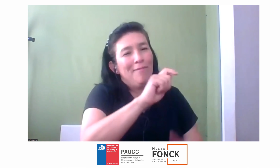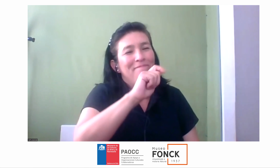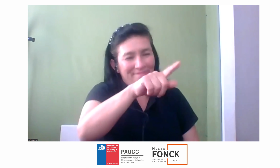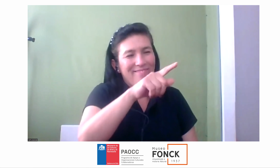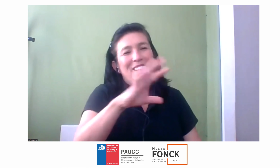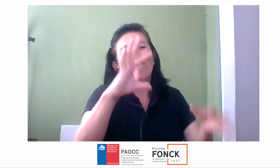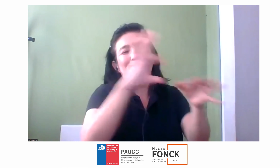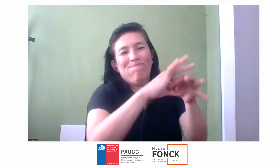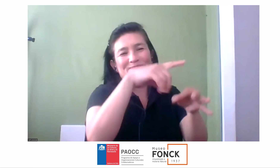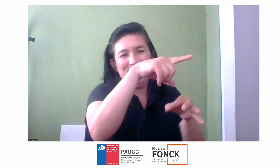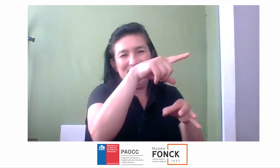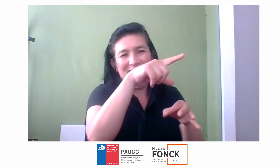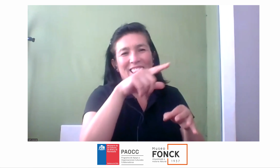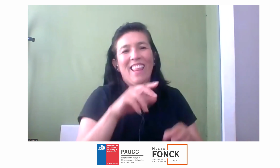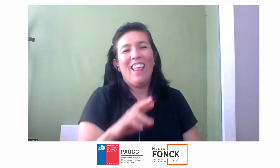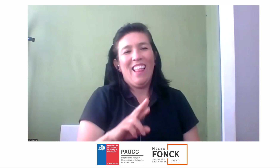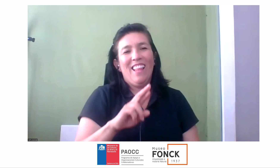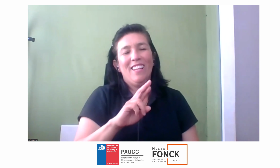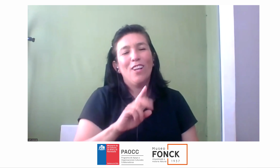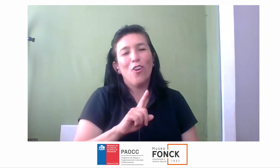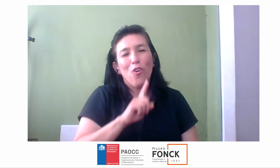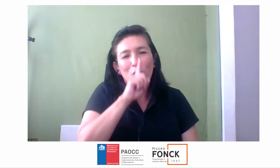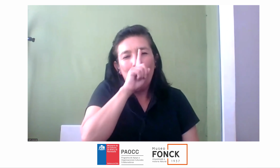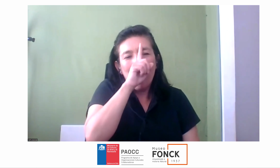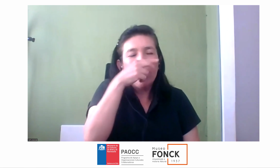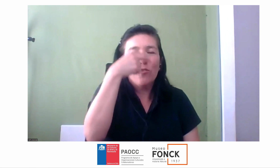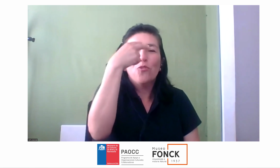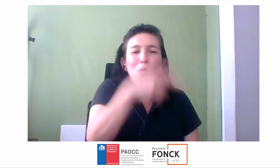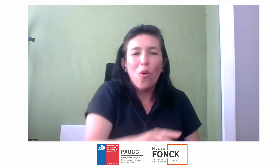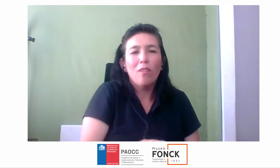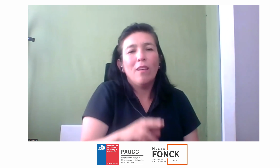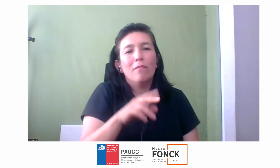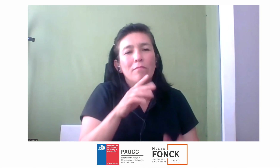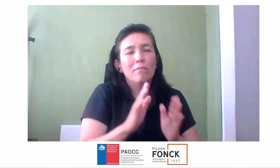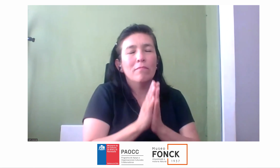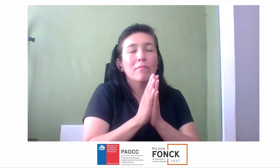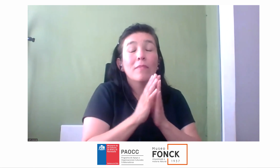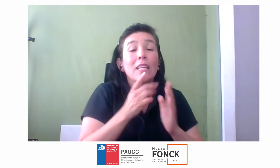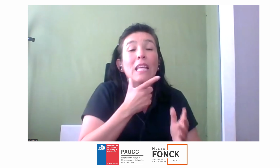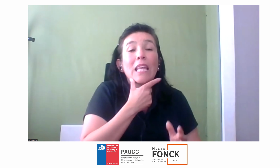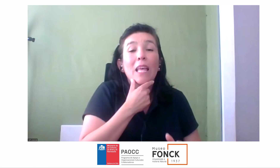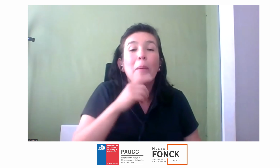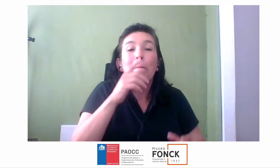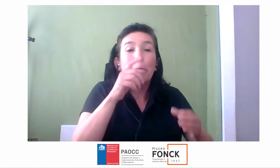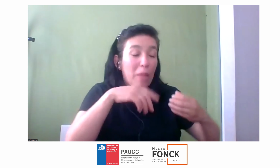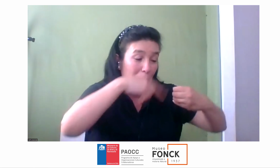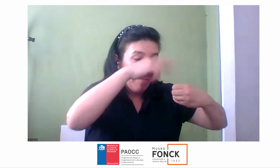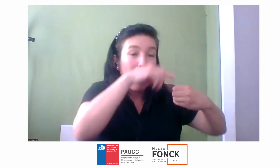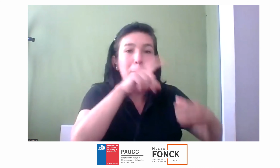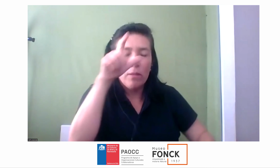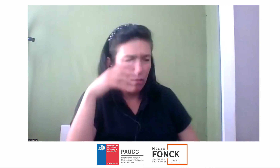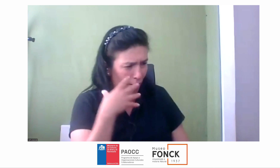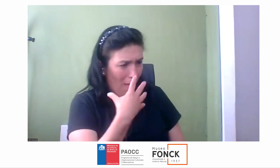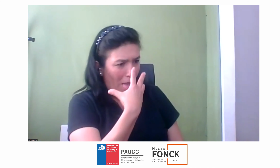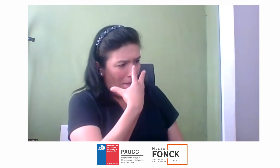ámbito de ritualidad, ¿ya? Que buscan cautivar al espectador, de alguna manera, en base